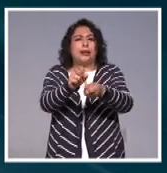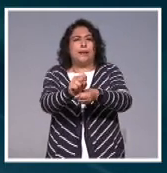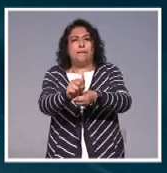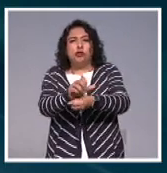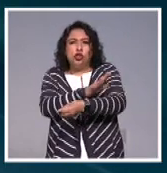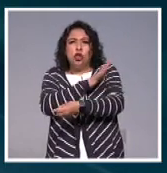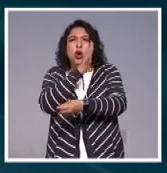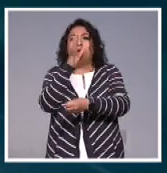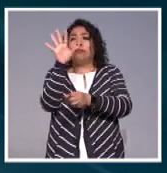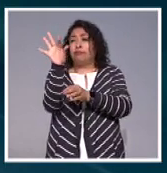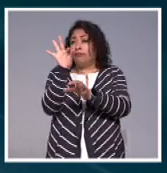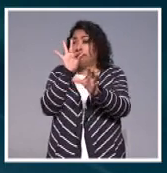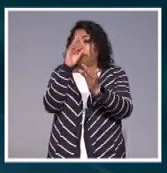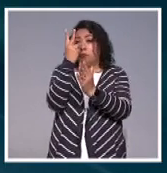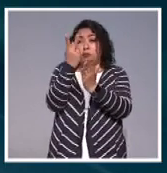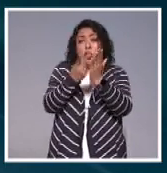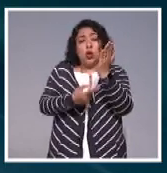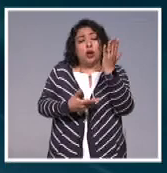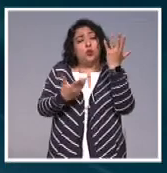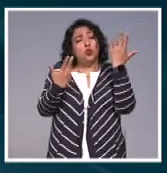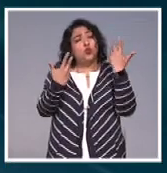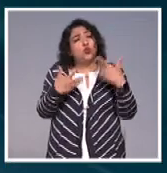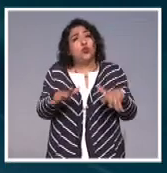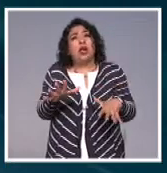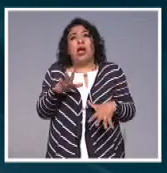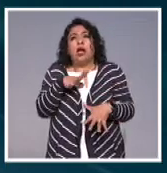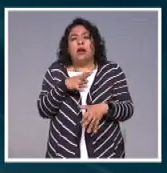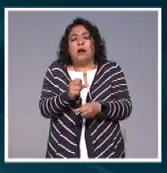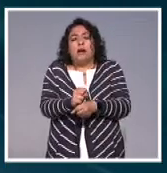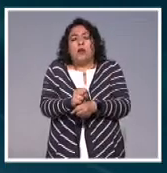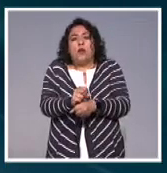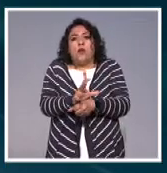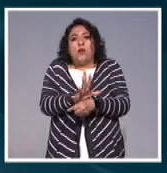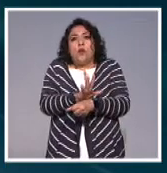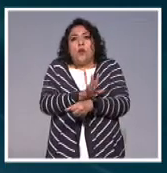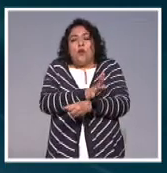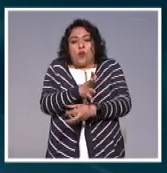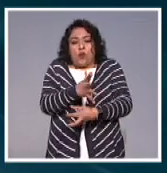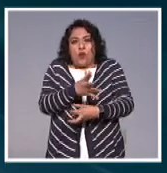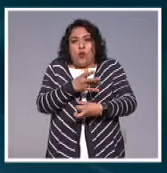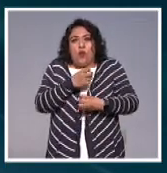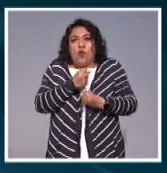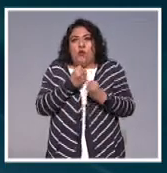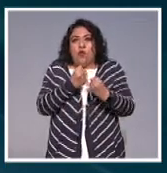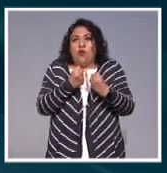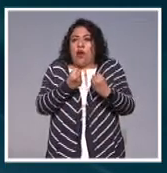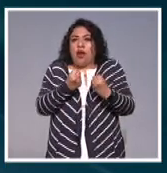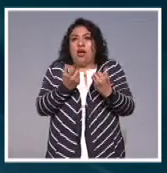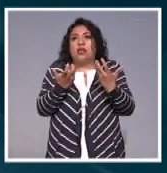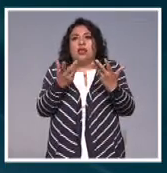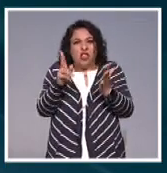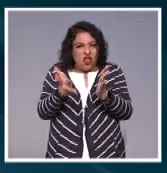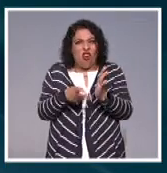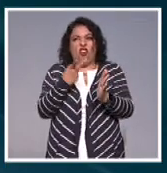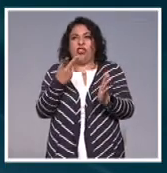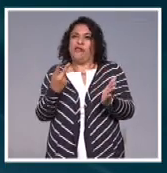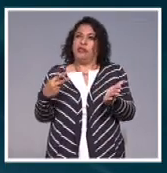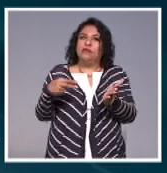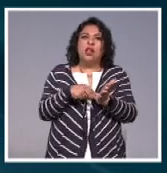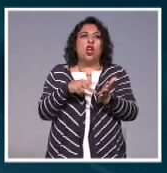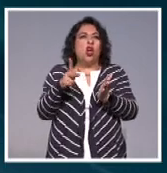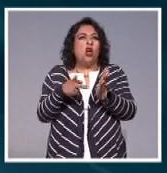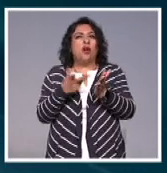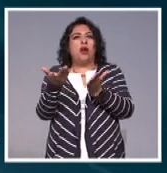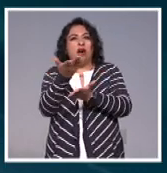emocionalmente. Elegimos un programa que precisamente moviera mucho esta parte interna y de volverse a plantar y de volver a